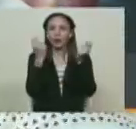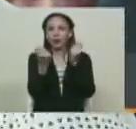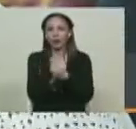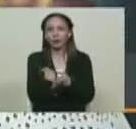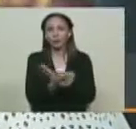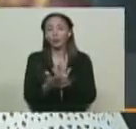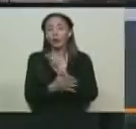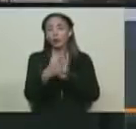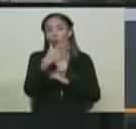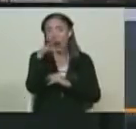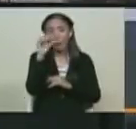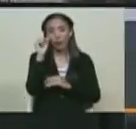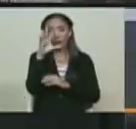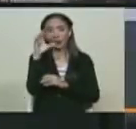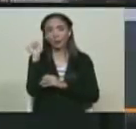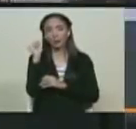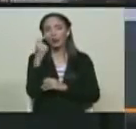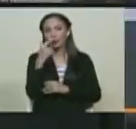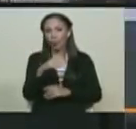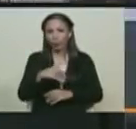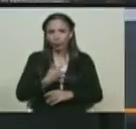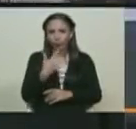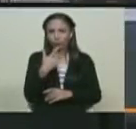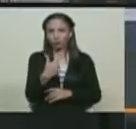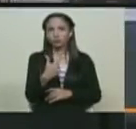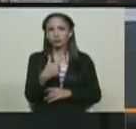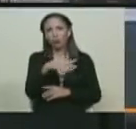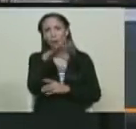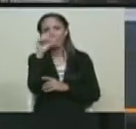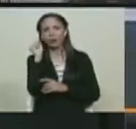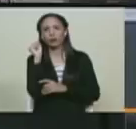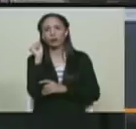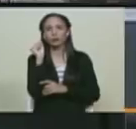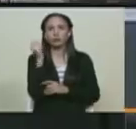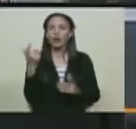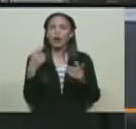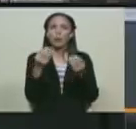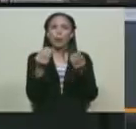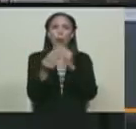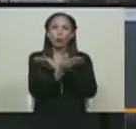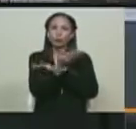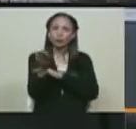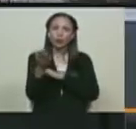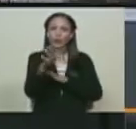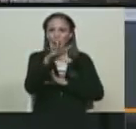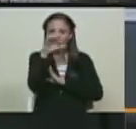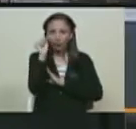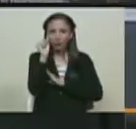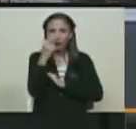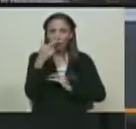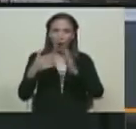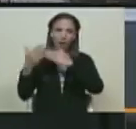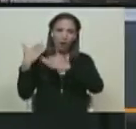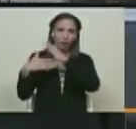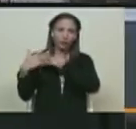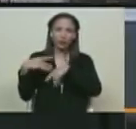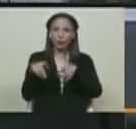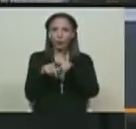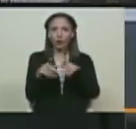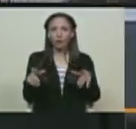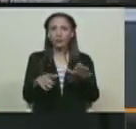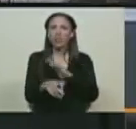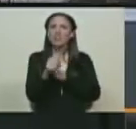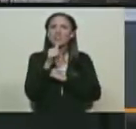Eso lo aprendimos, mira, yo puedo decirlo, y creo que lo pueden decir muchos compañeros presentes. ¿De